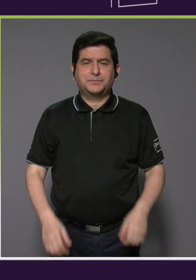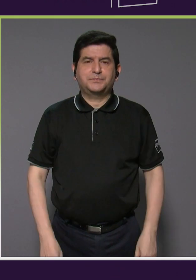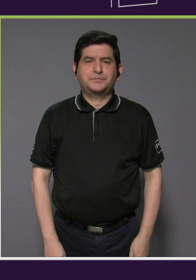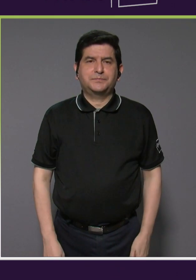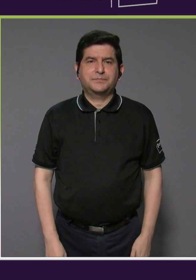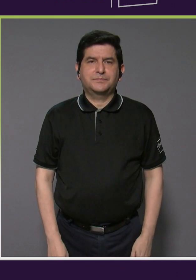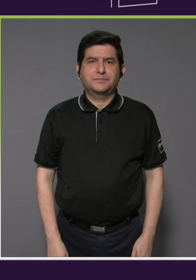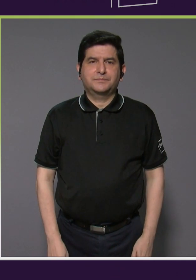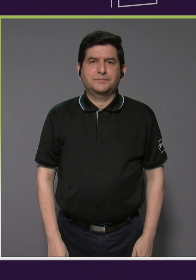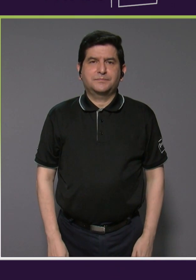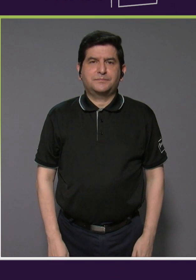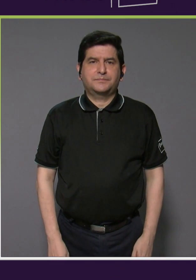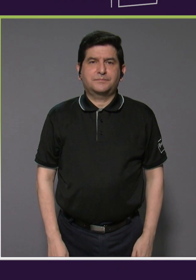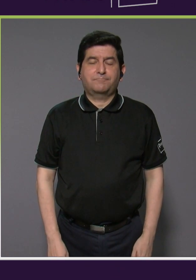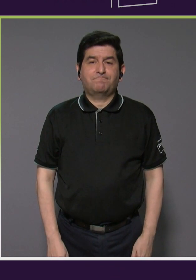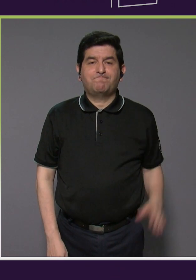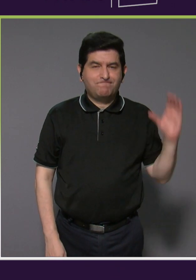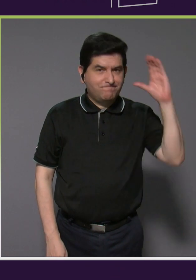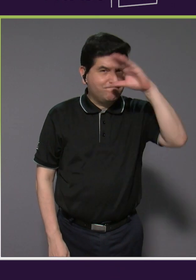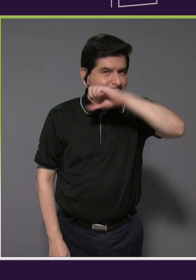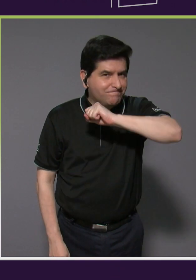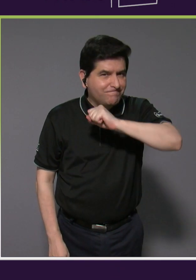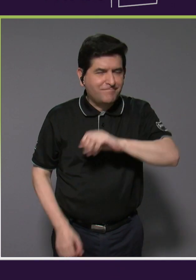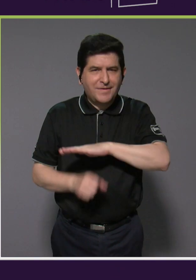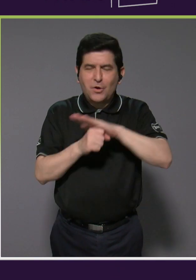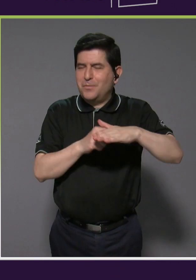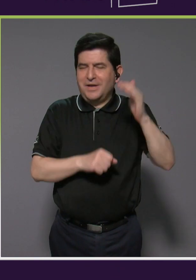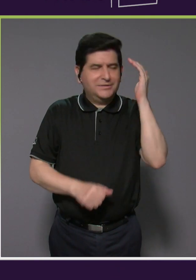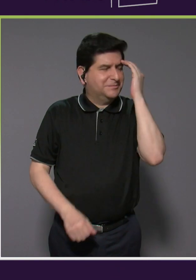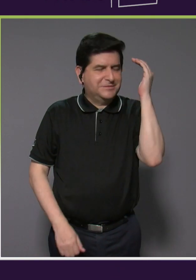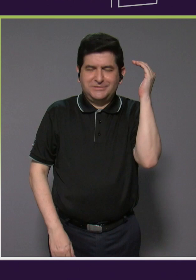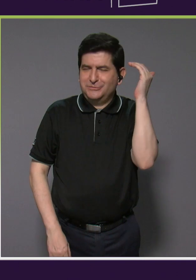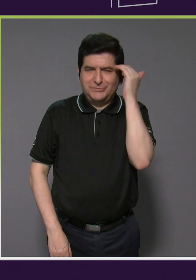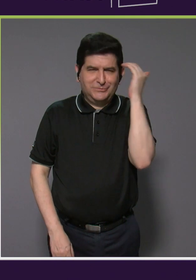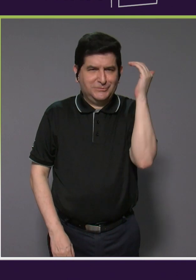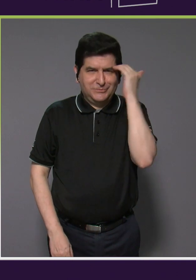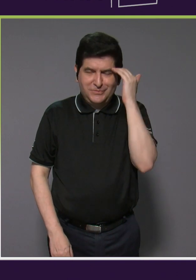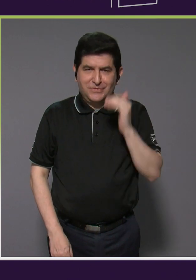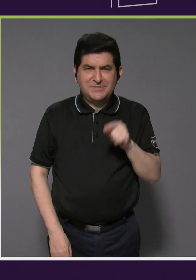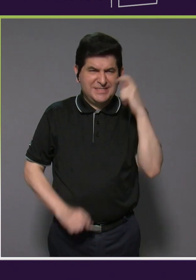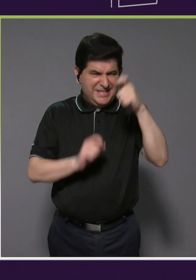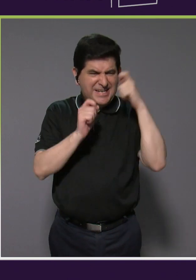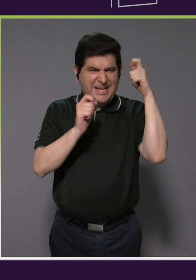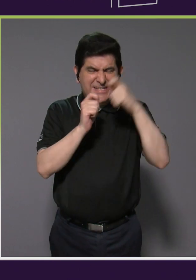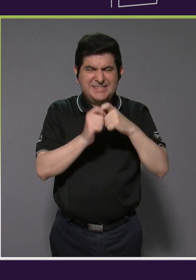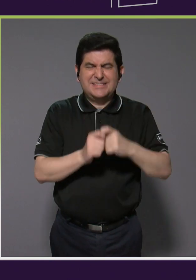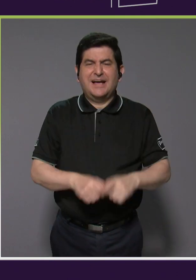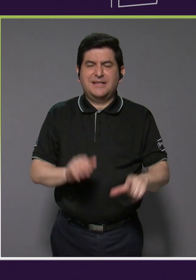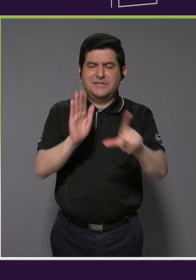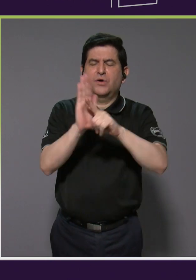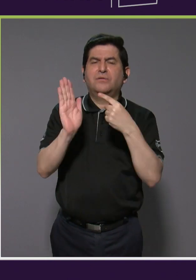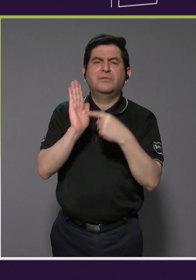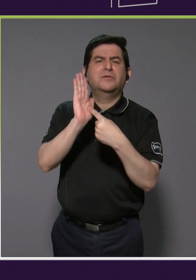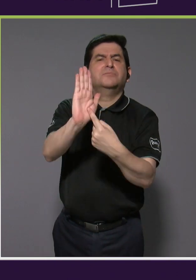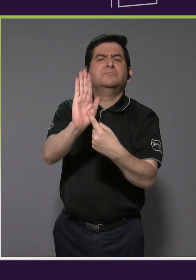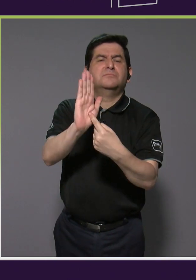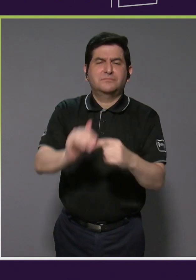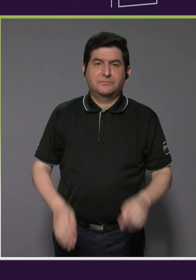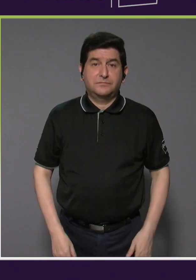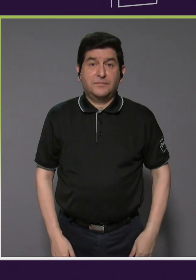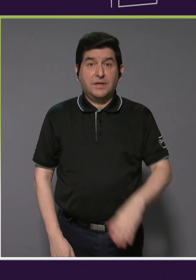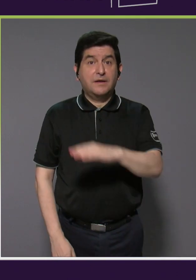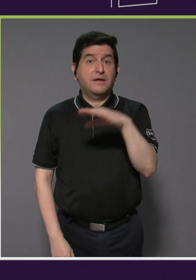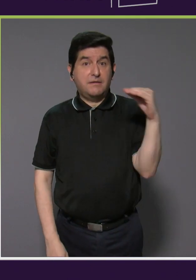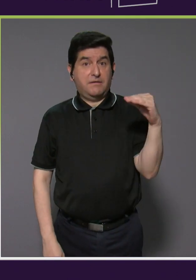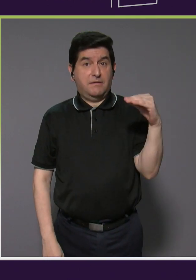Entonces aquí es evidente el total desconocimiento de esta especificidad de la ley y de